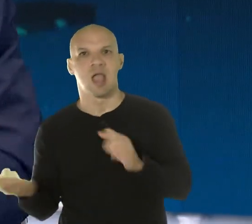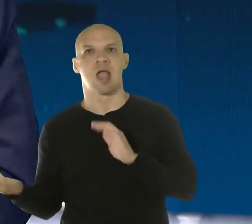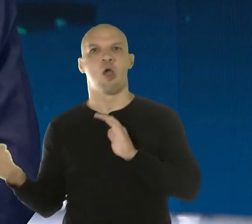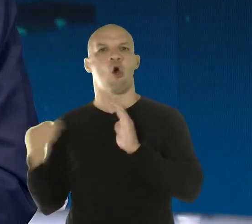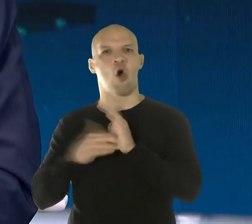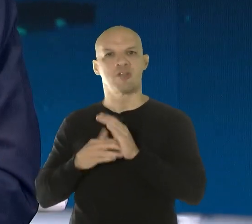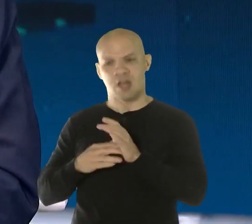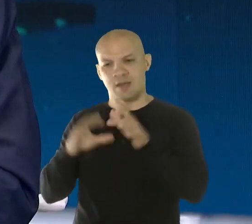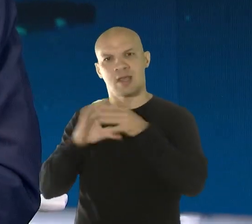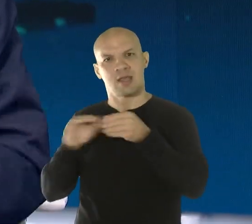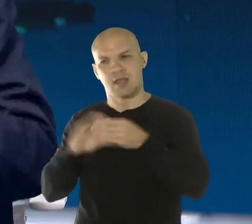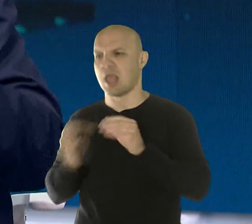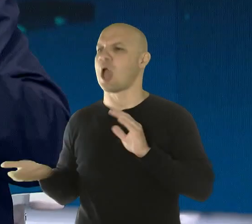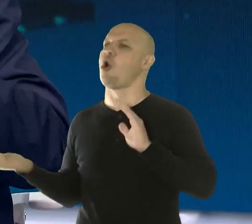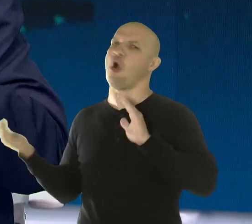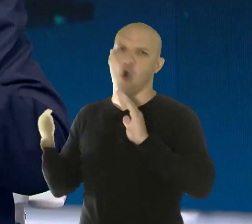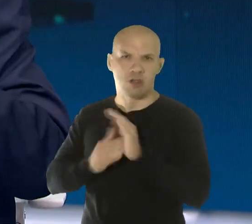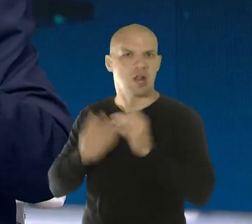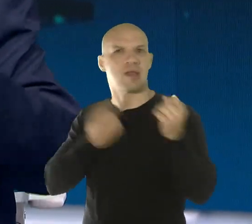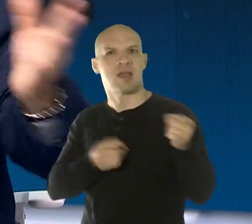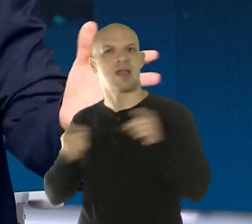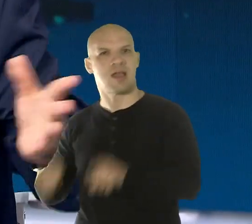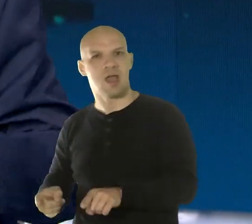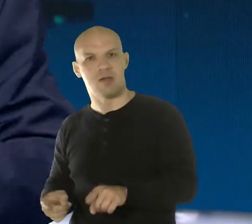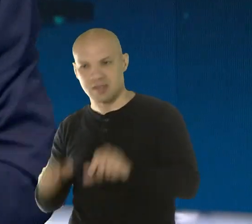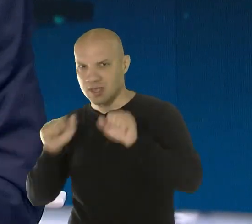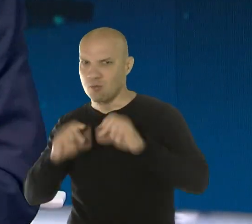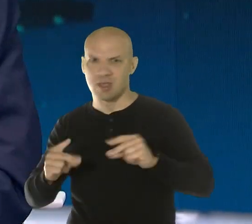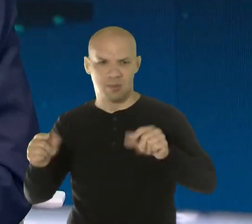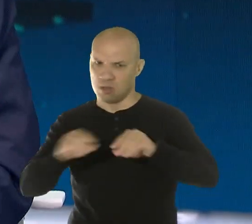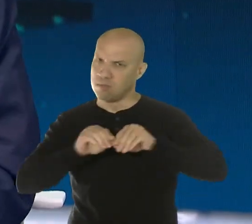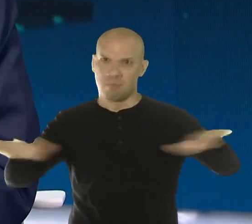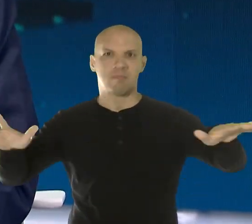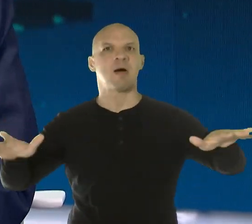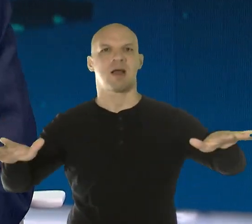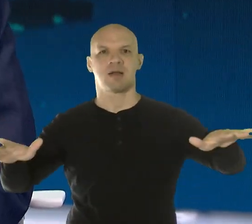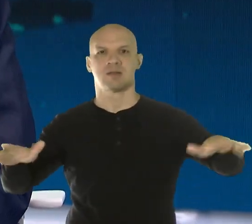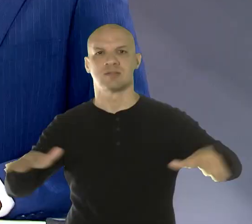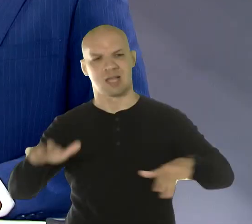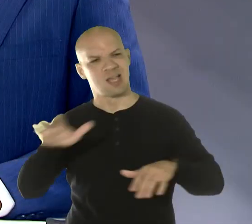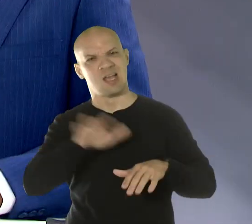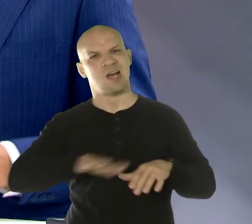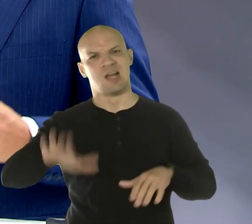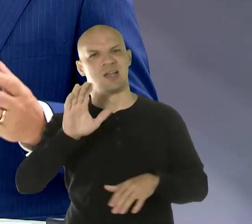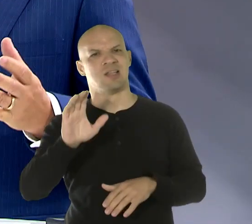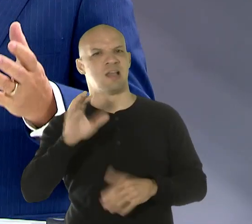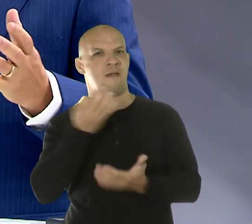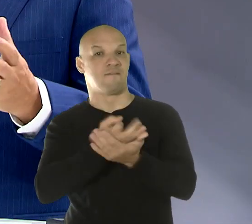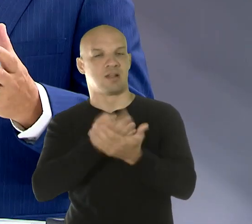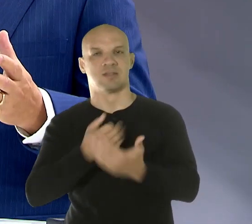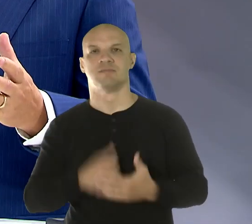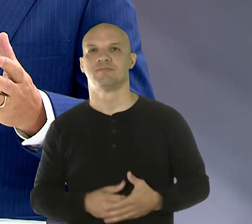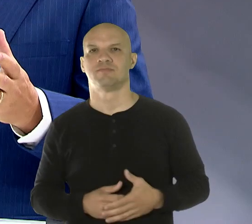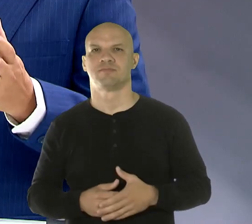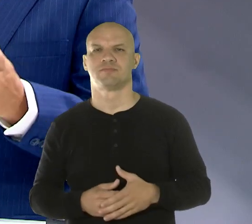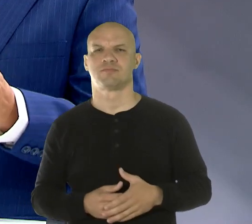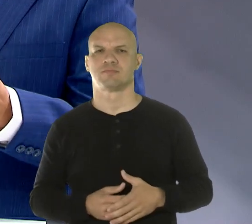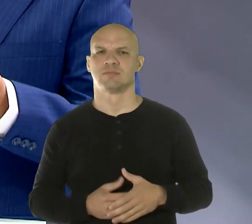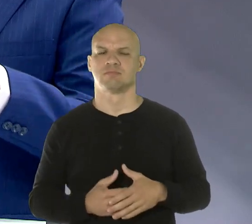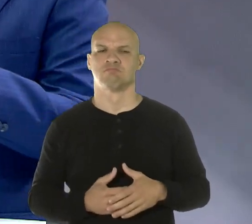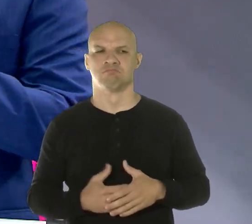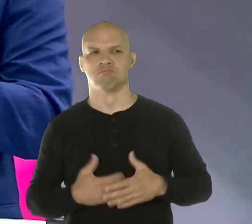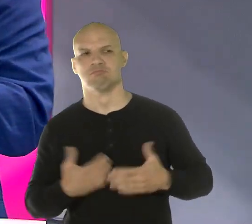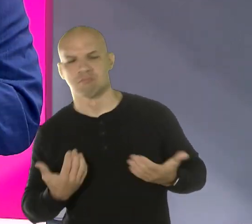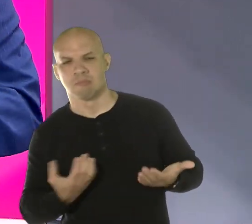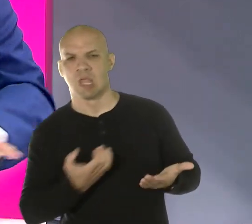vez de donde puede haber este contagio rápido en el sector financiero. ¿Y cuánto esto puede afectar a la economía y